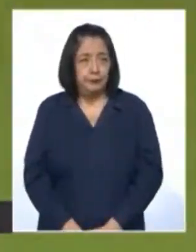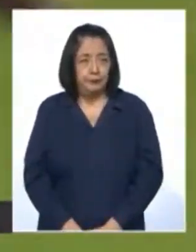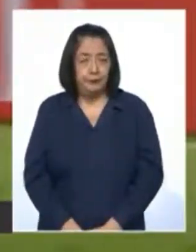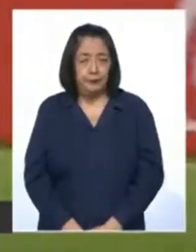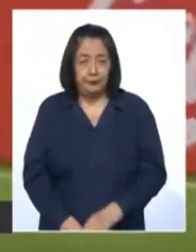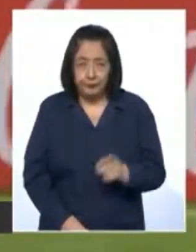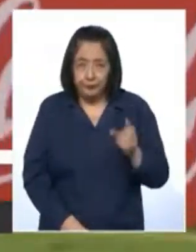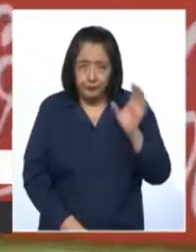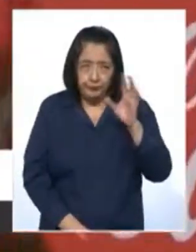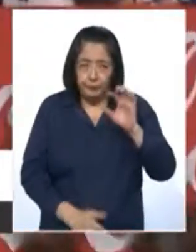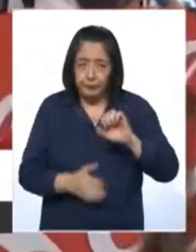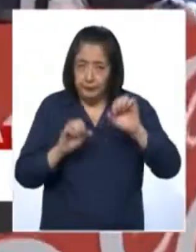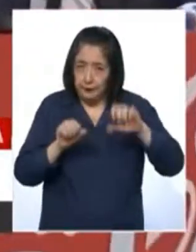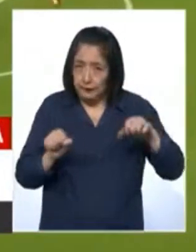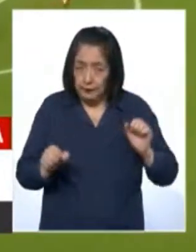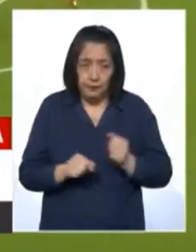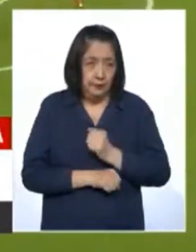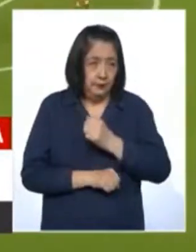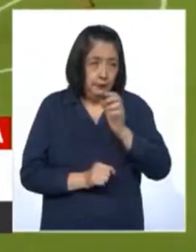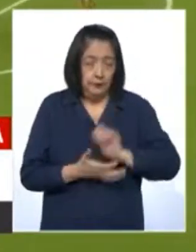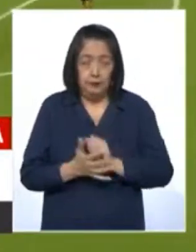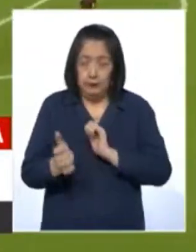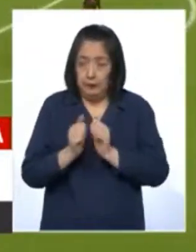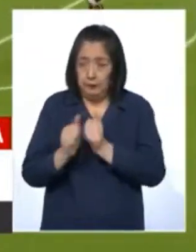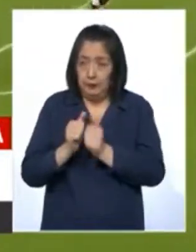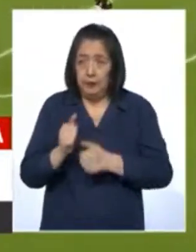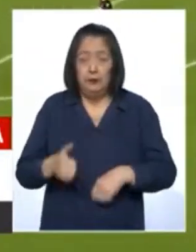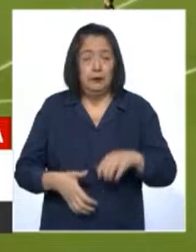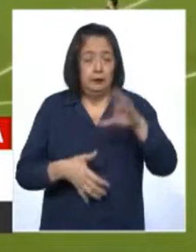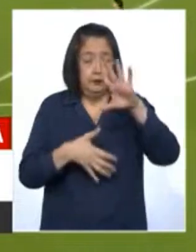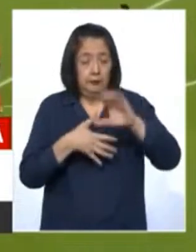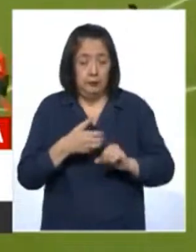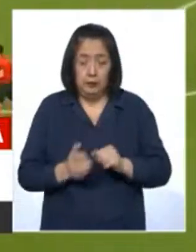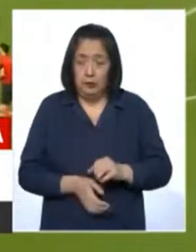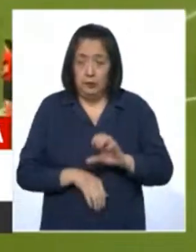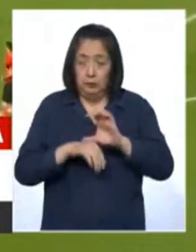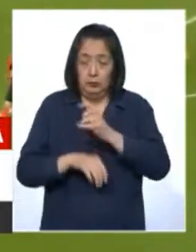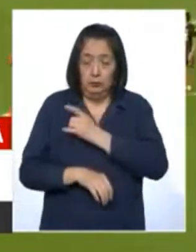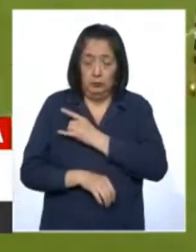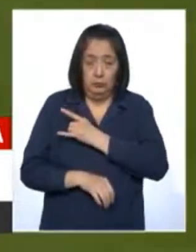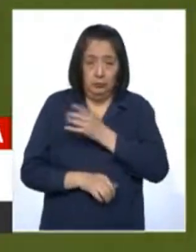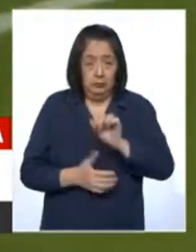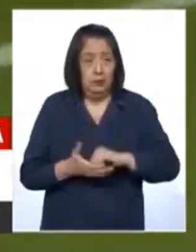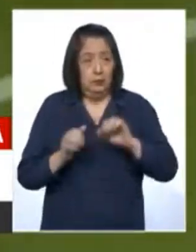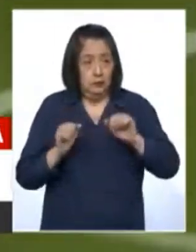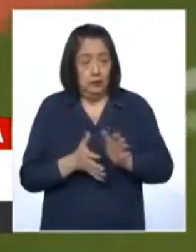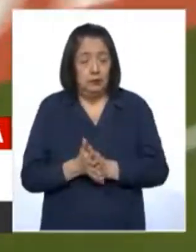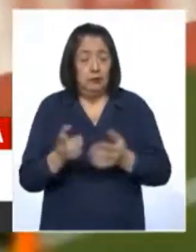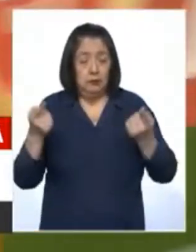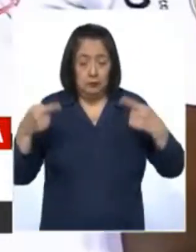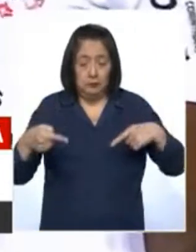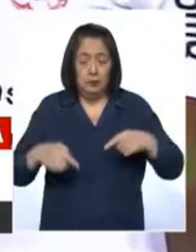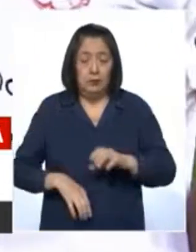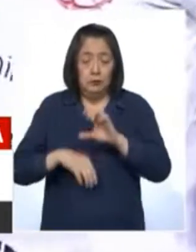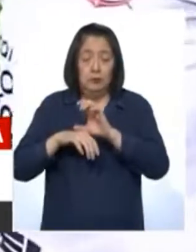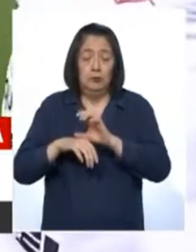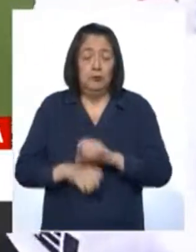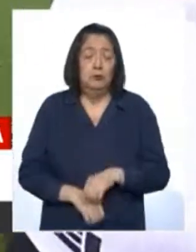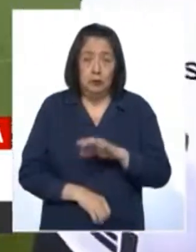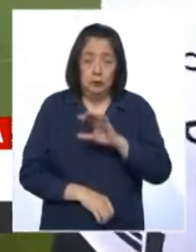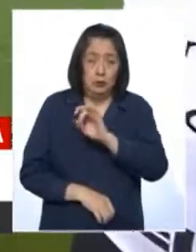En busca de un gran resultado por los playoffs de la Copa Sudamericana, Universitario de Deportes se medirá ante Corinthians en